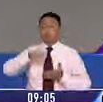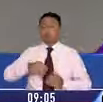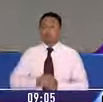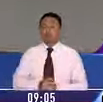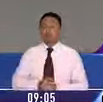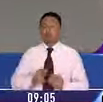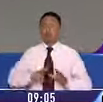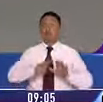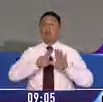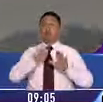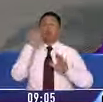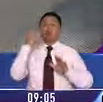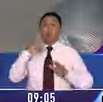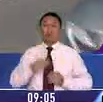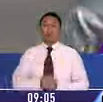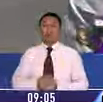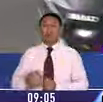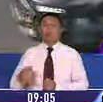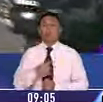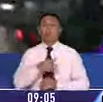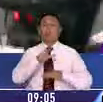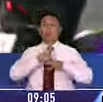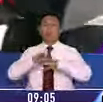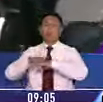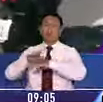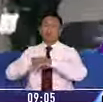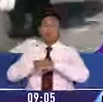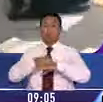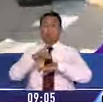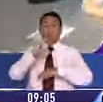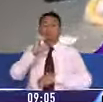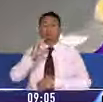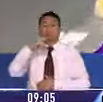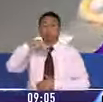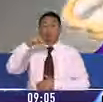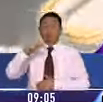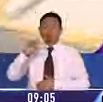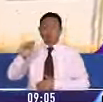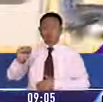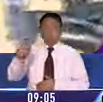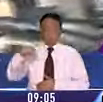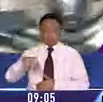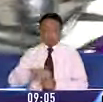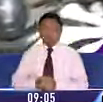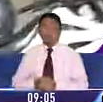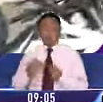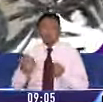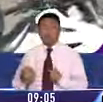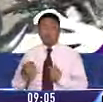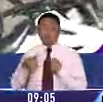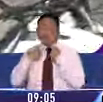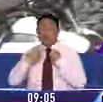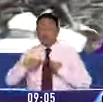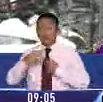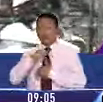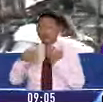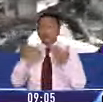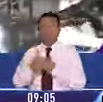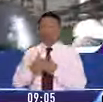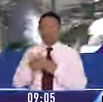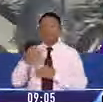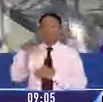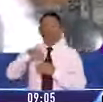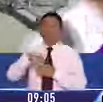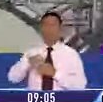tiene 7 días para que se notifique al Consejo Nacional Electoral, que debe llamar a las elecciones anticipadas.